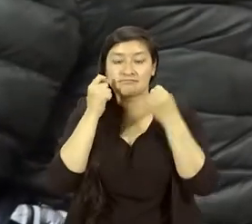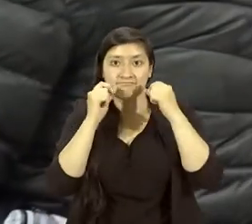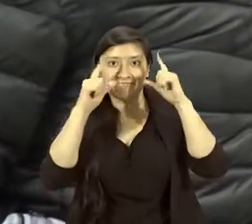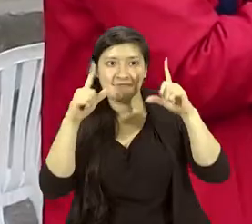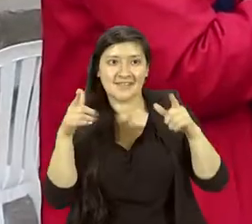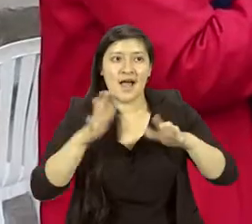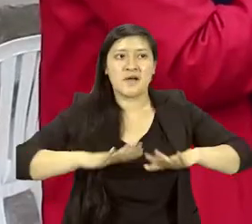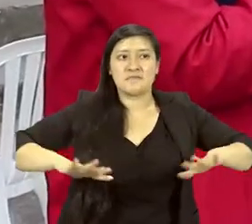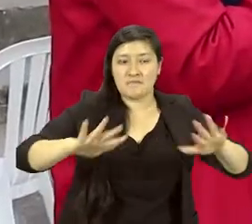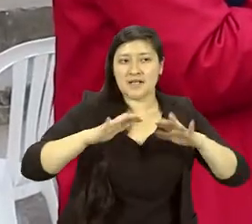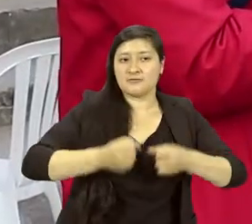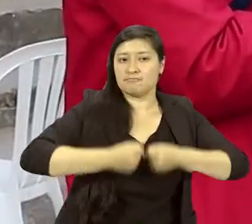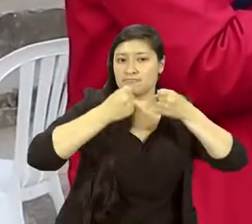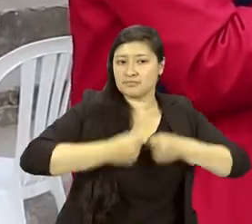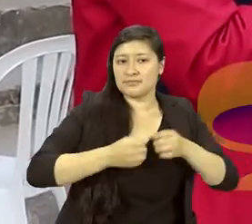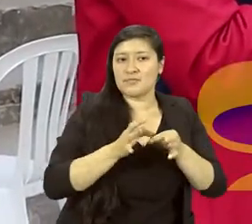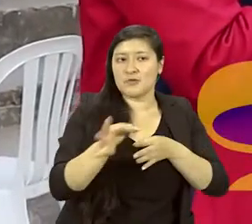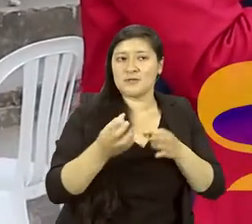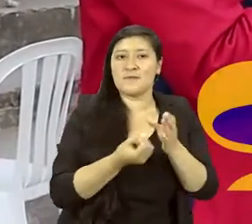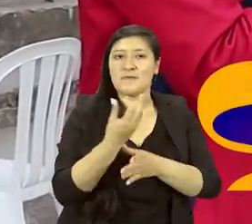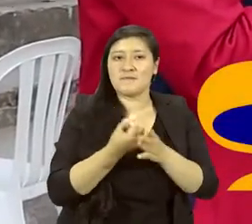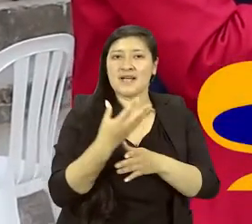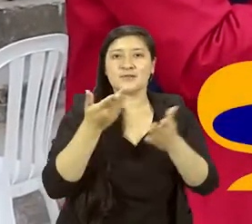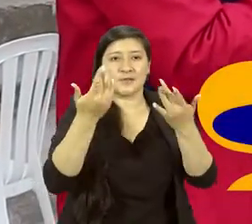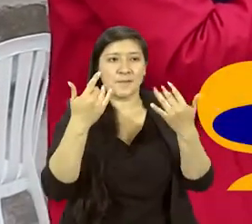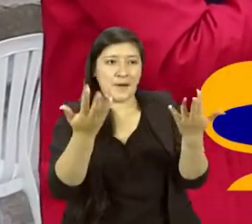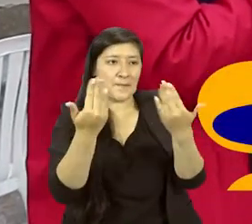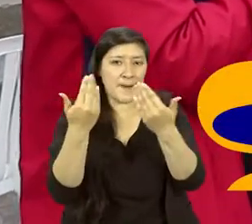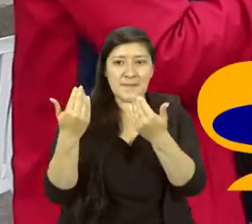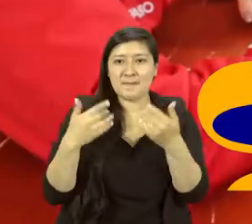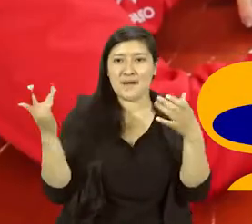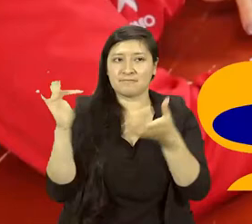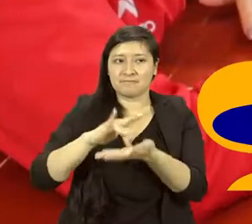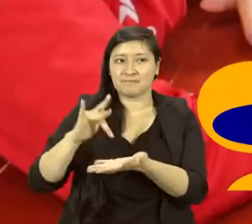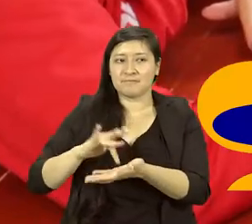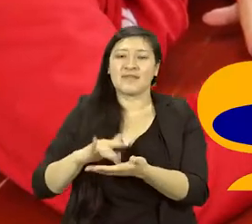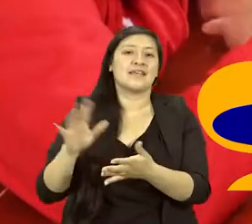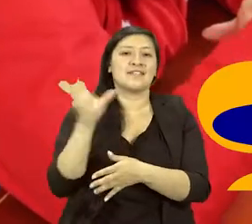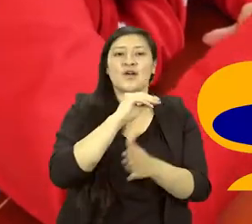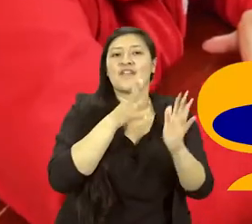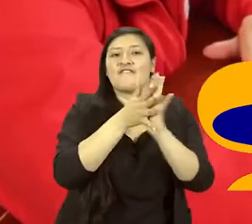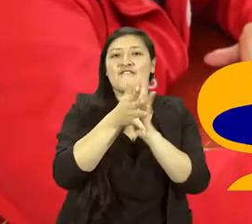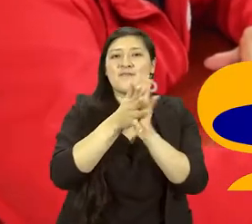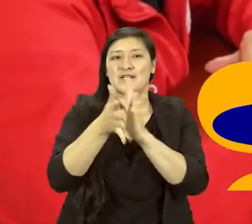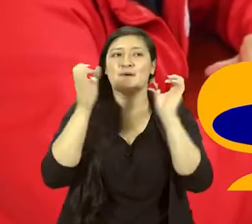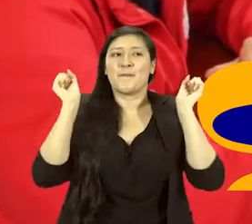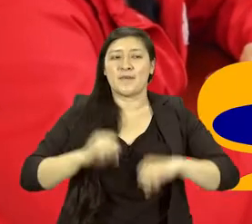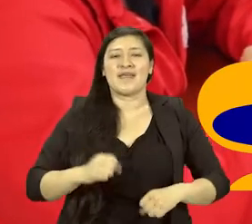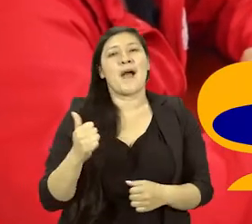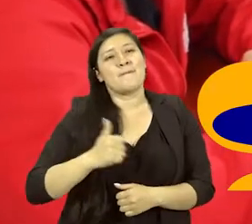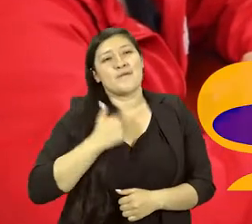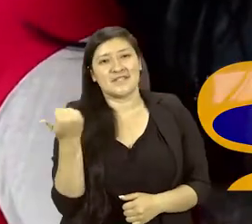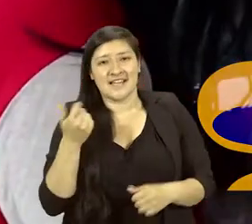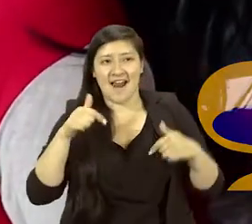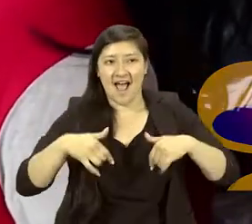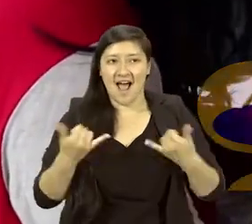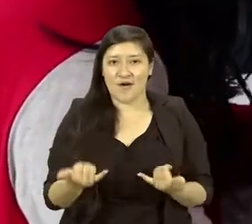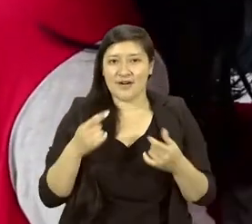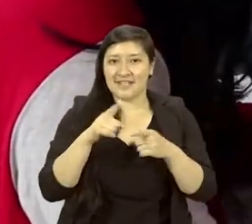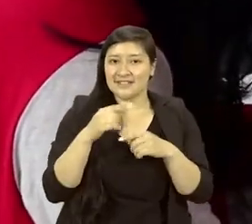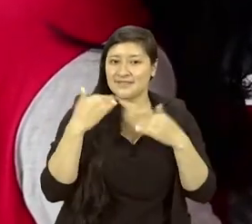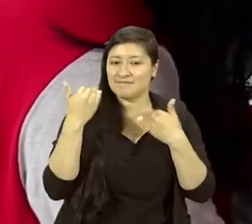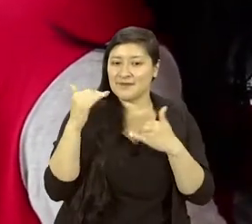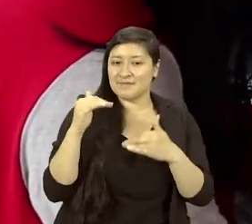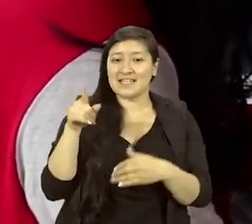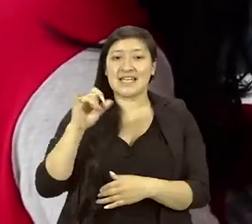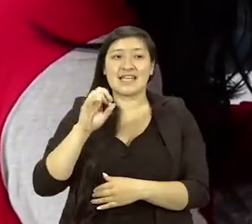Estemos muy atentos, estaremos en algunas de las plazas principales del municipio de Pasto y entregaremos toda la información. Aprovechemos